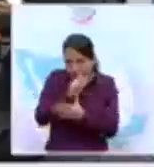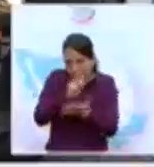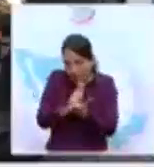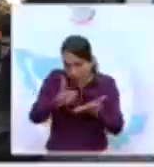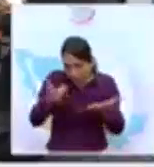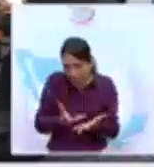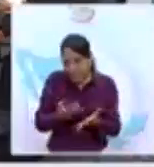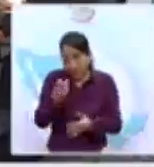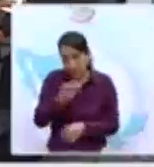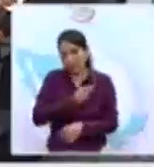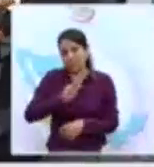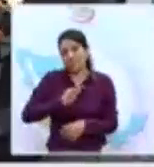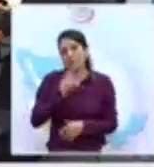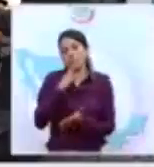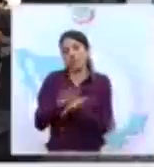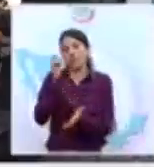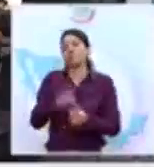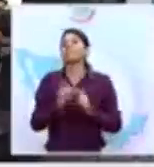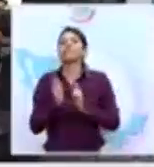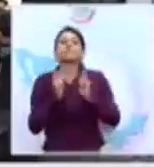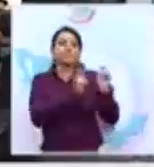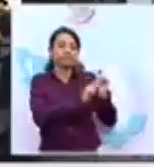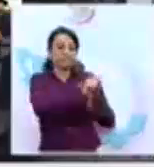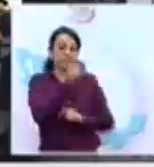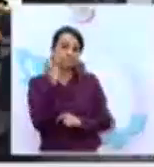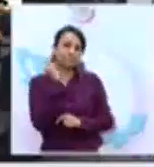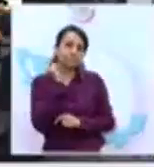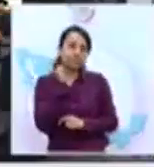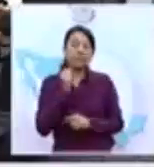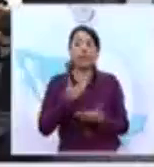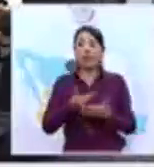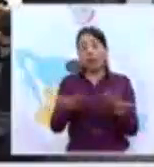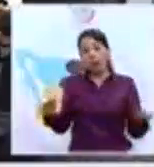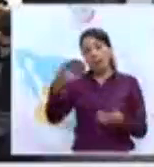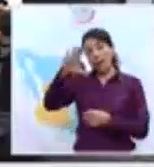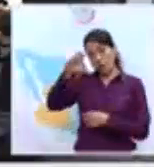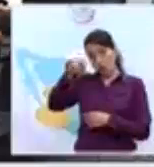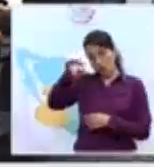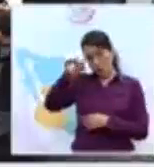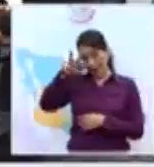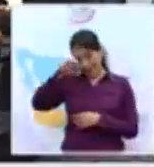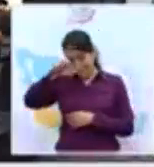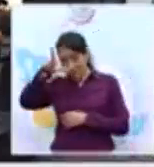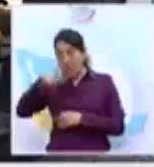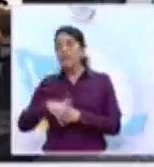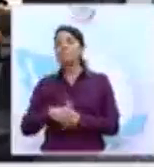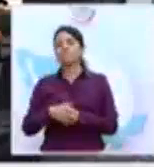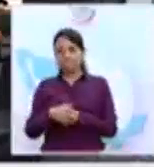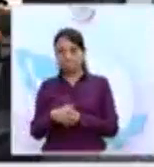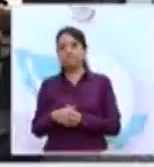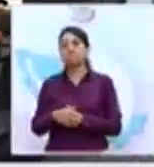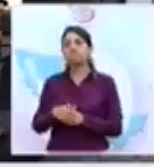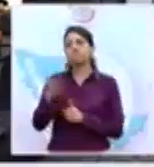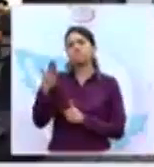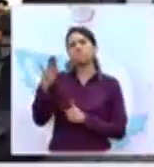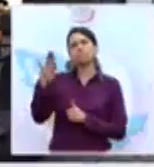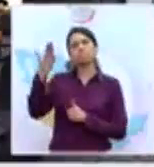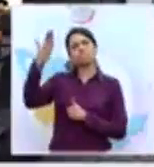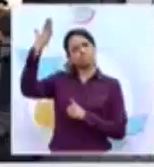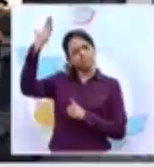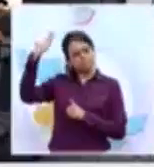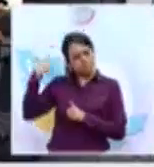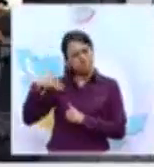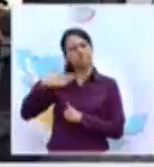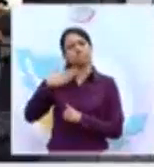principio, un breve comentario con respecto a hoy, el Coneval. A mí me parece que el Coneval venía dando un